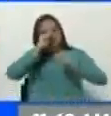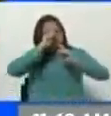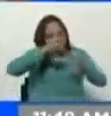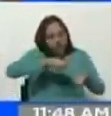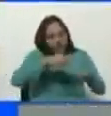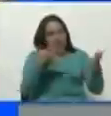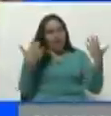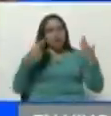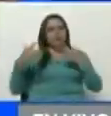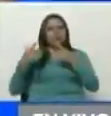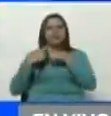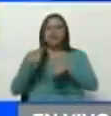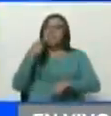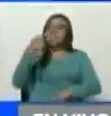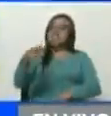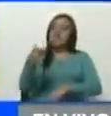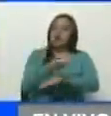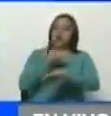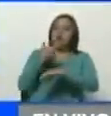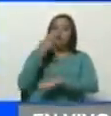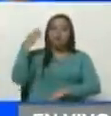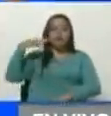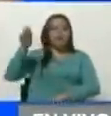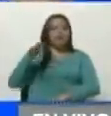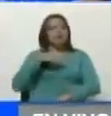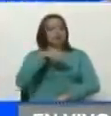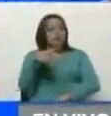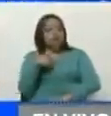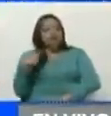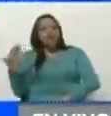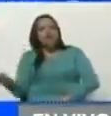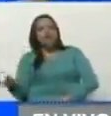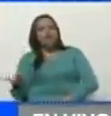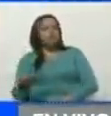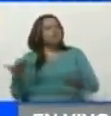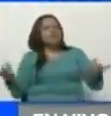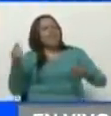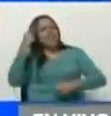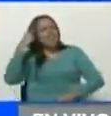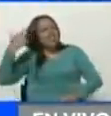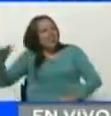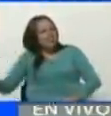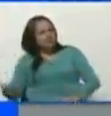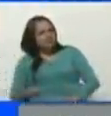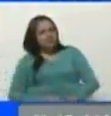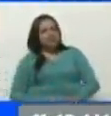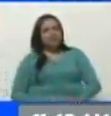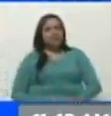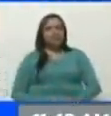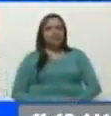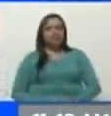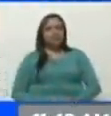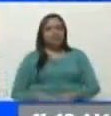sino diciéndole al gobierno mexicano, bueno, ¿y nosotros? Pues ¿nosotros cuándo? Y así.